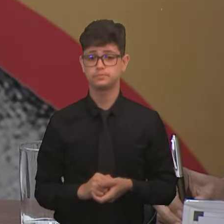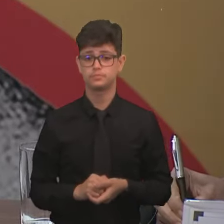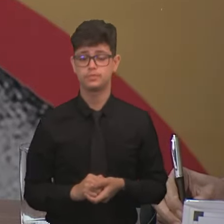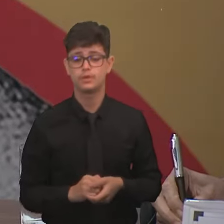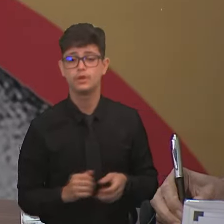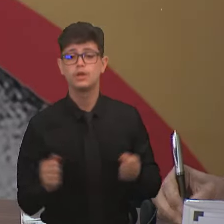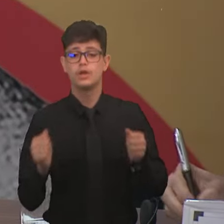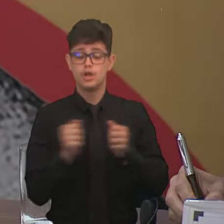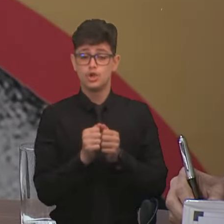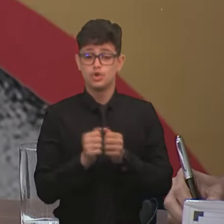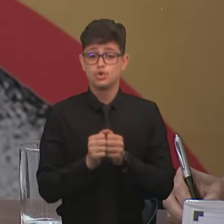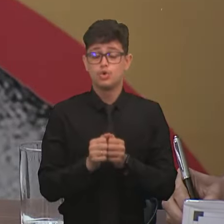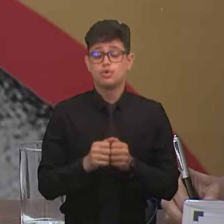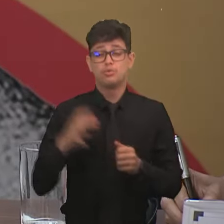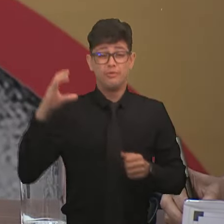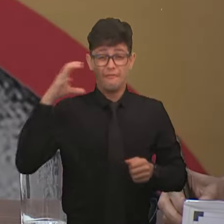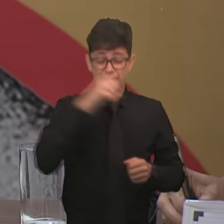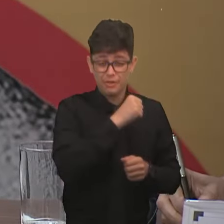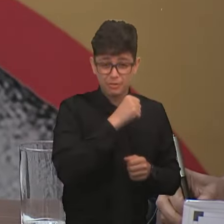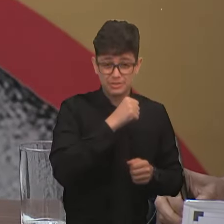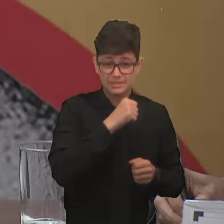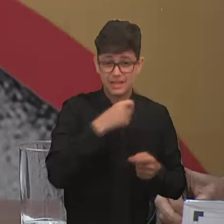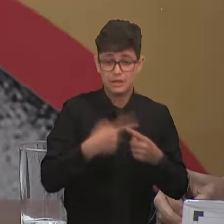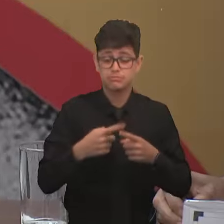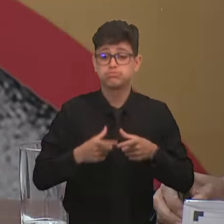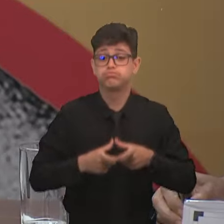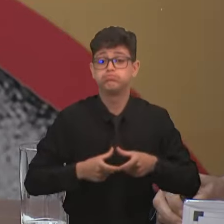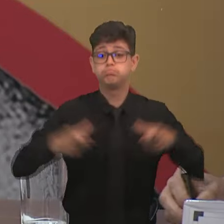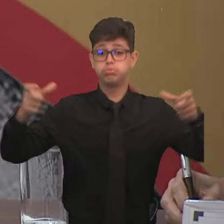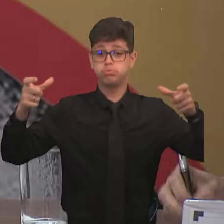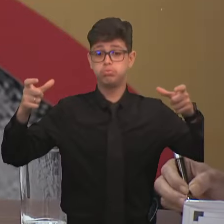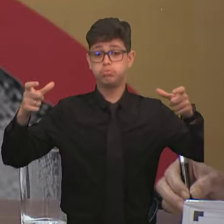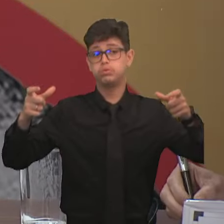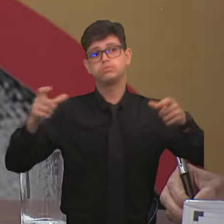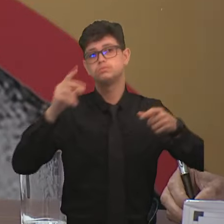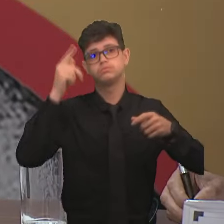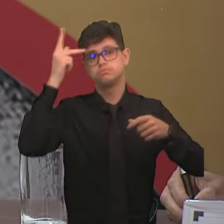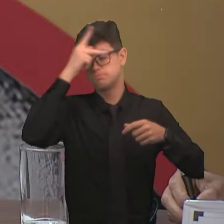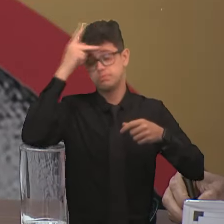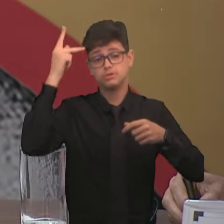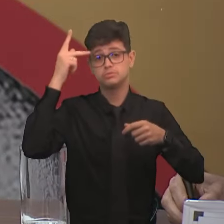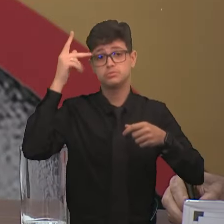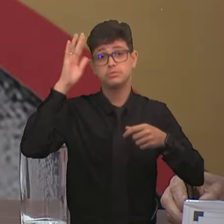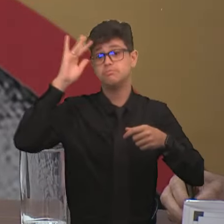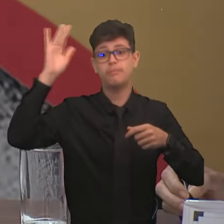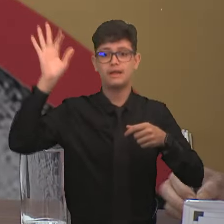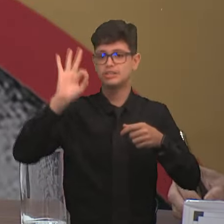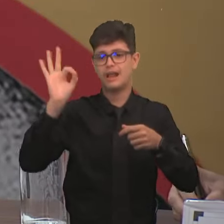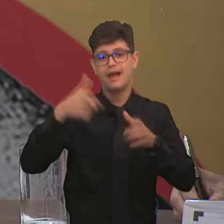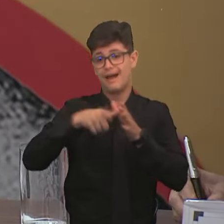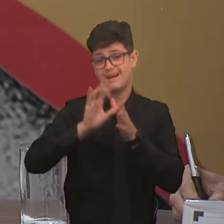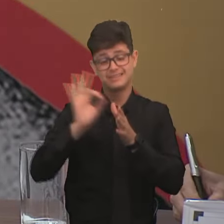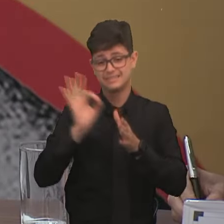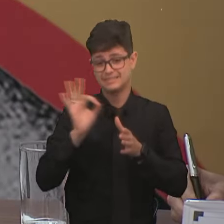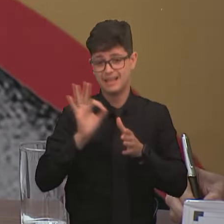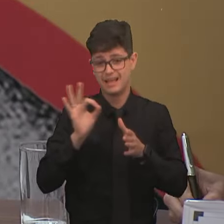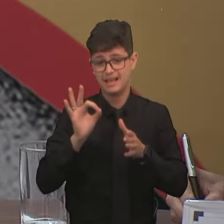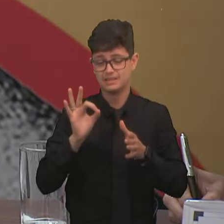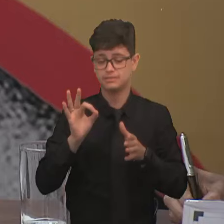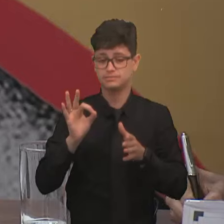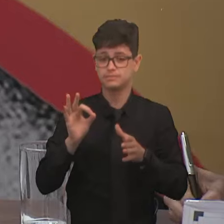generativa, junto con la velocidad y la escala sin precedentes de la adopción de nuevas herramientas